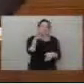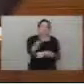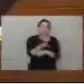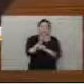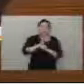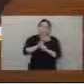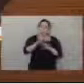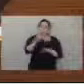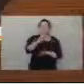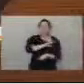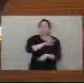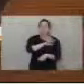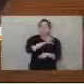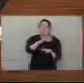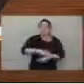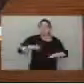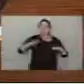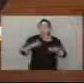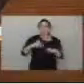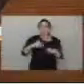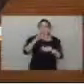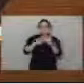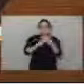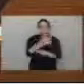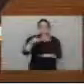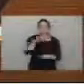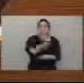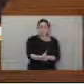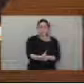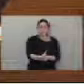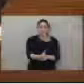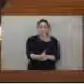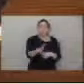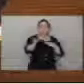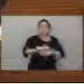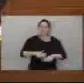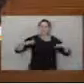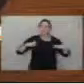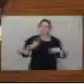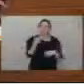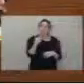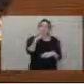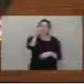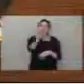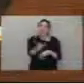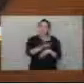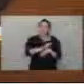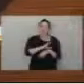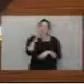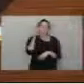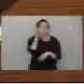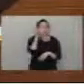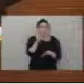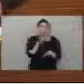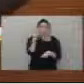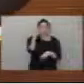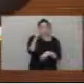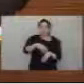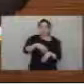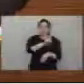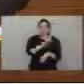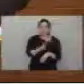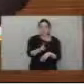ustedes no supieron o no quisieron hacer. Ante esta Cámara se ha dicho por la consejera, pero usted parece no querer enterarse para seguir